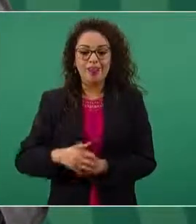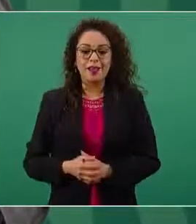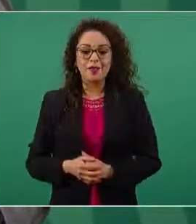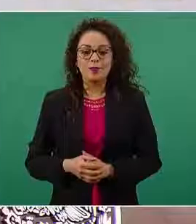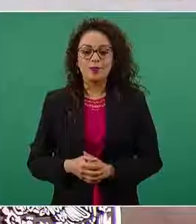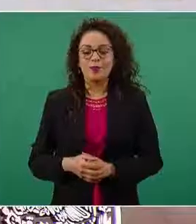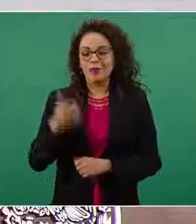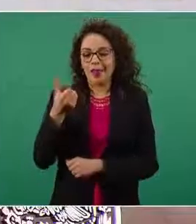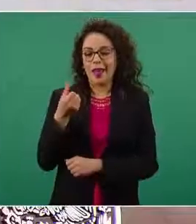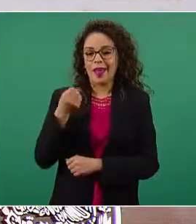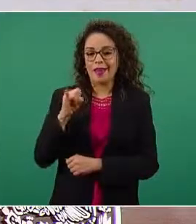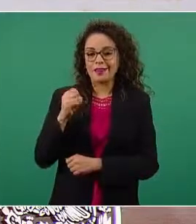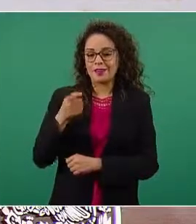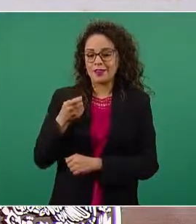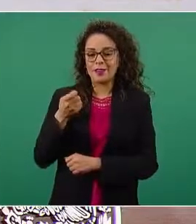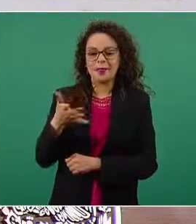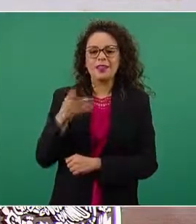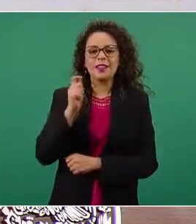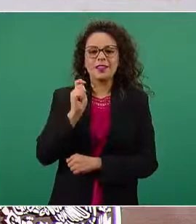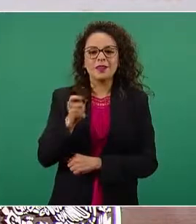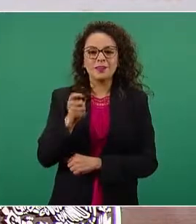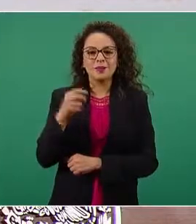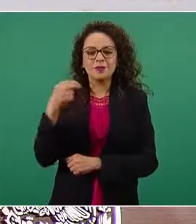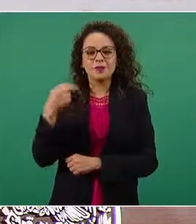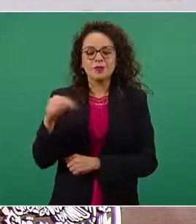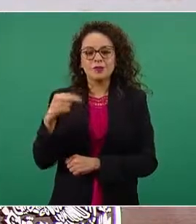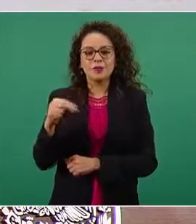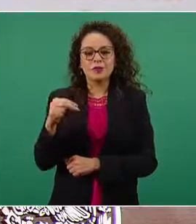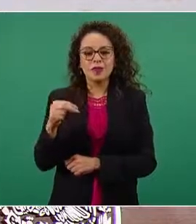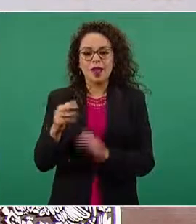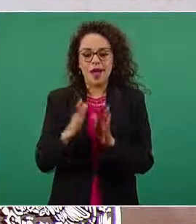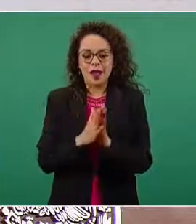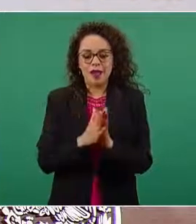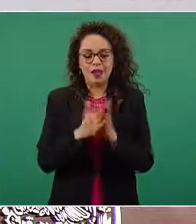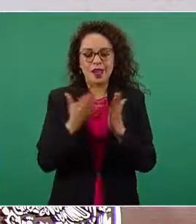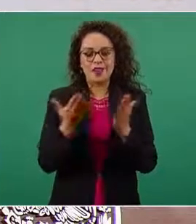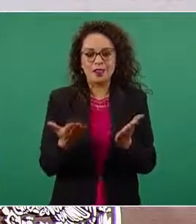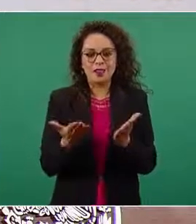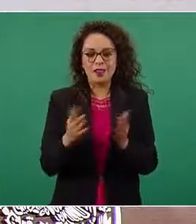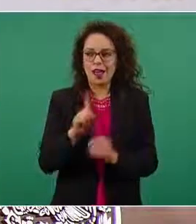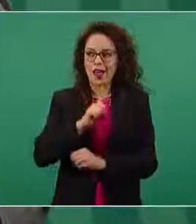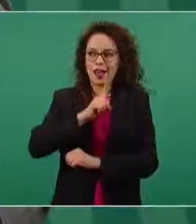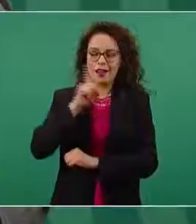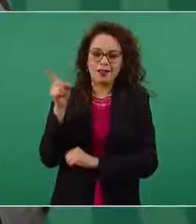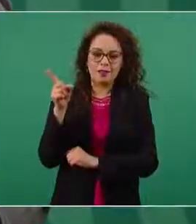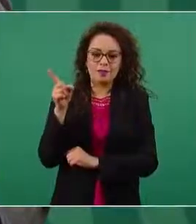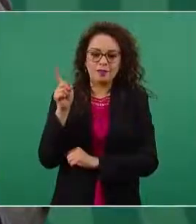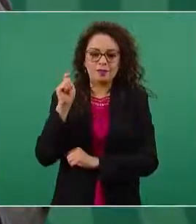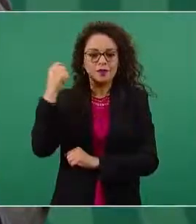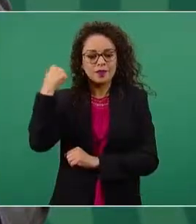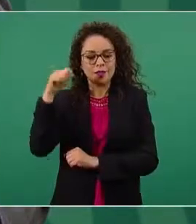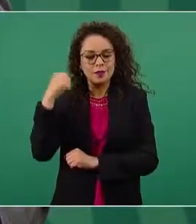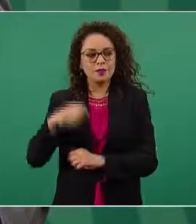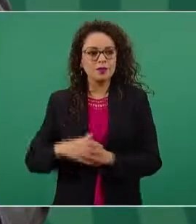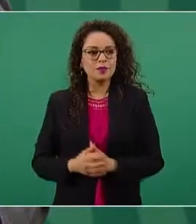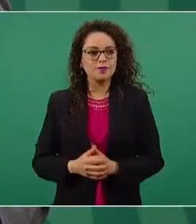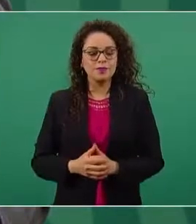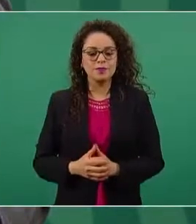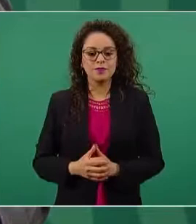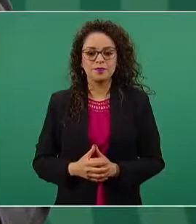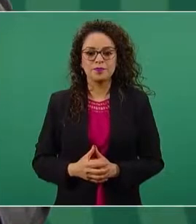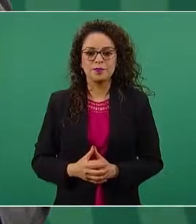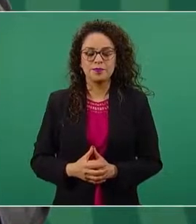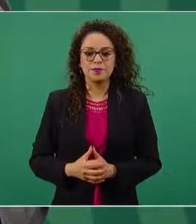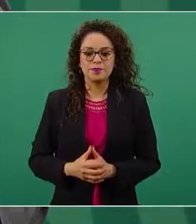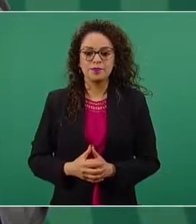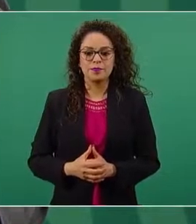así se llamaba una revista de mis paisanos, los Pajés Yerg.